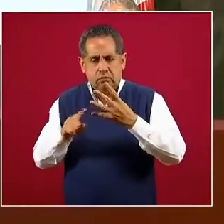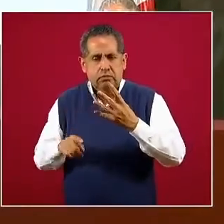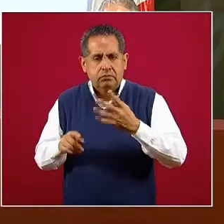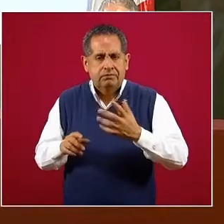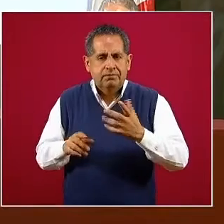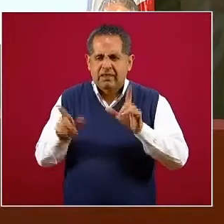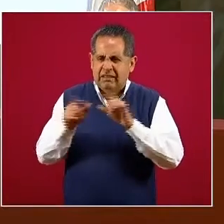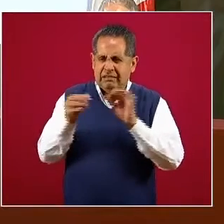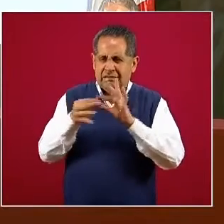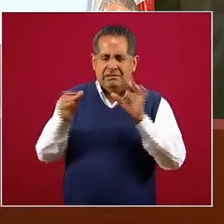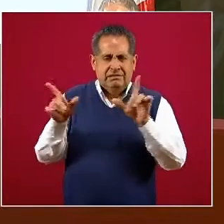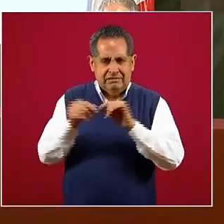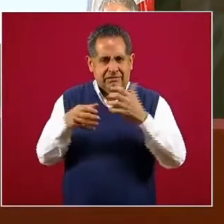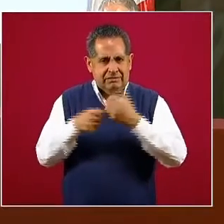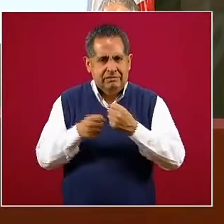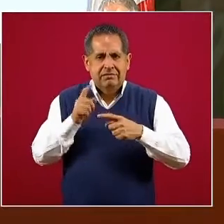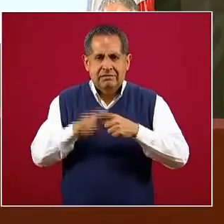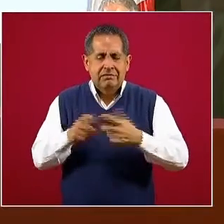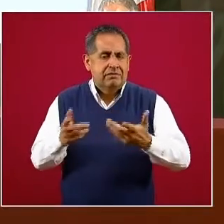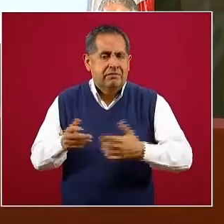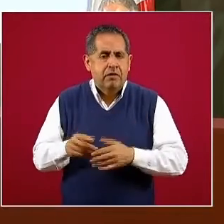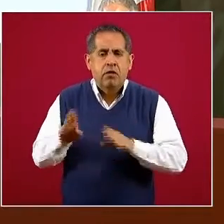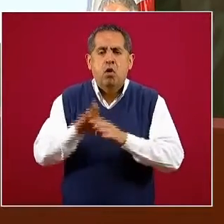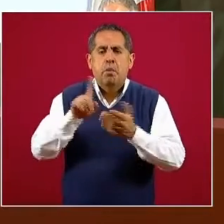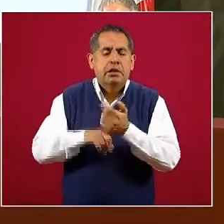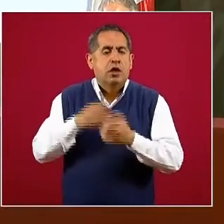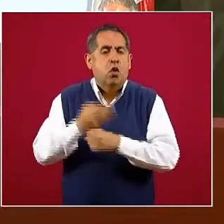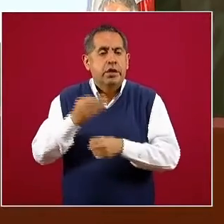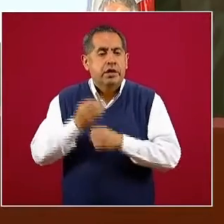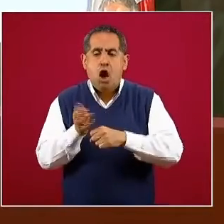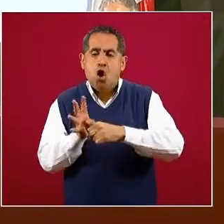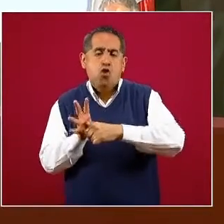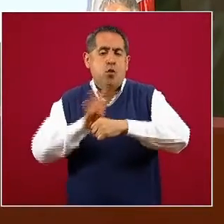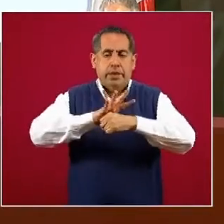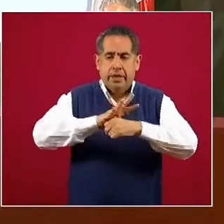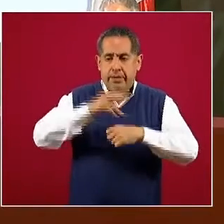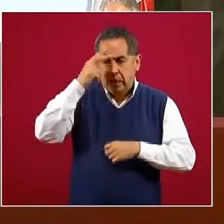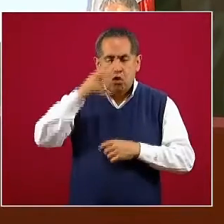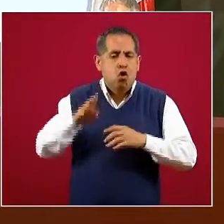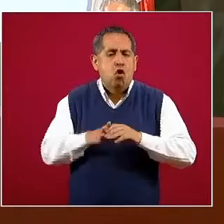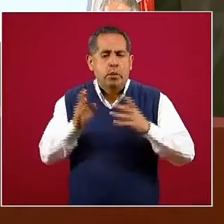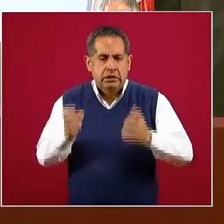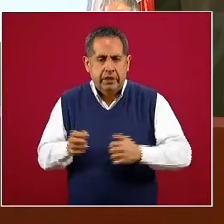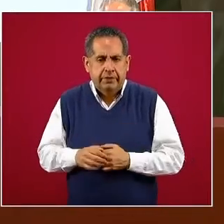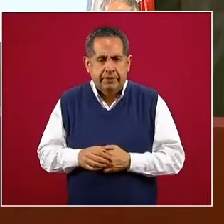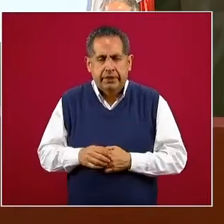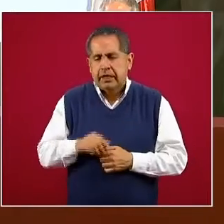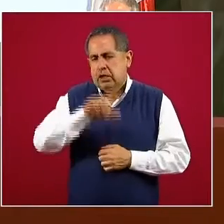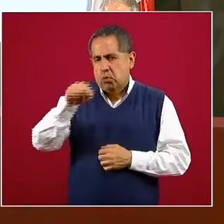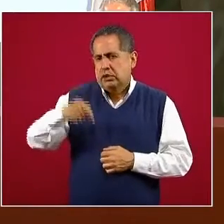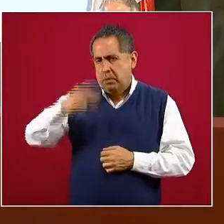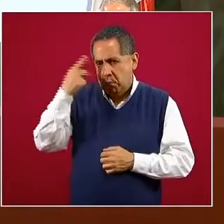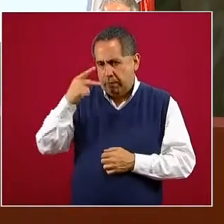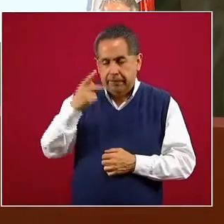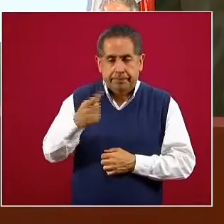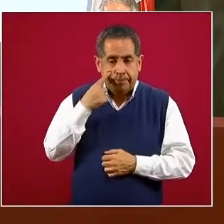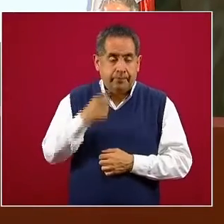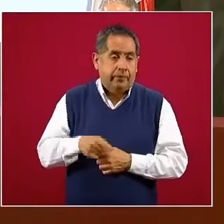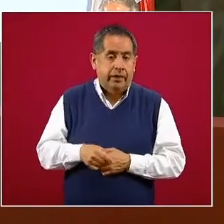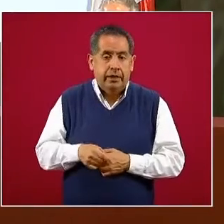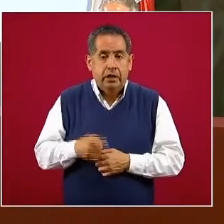momento tenemos a Puebla, que es el estado en donde estamos, estará en color rojo, y la evaluación, como la presentaremos públicamente,